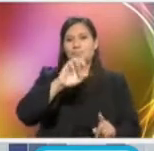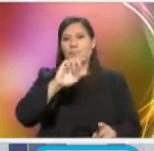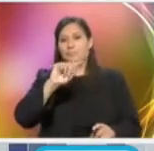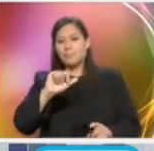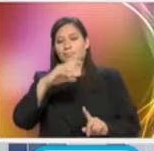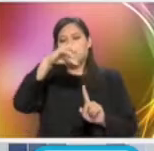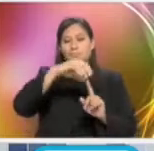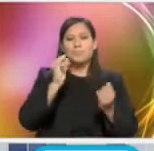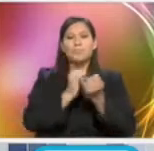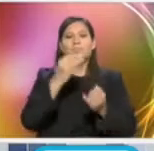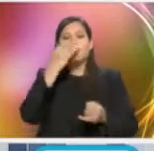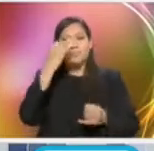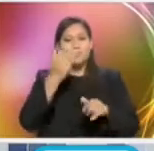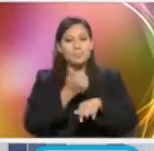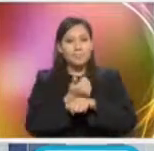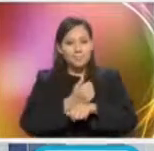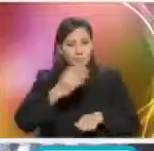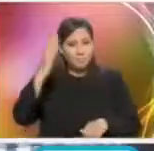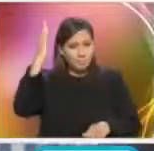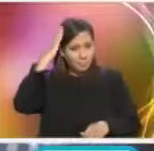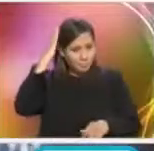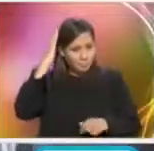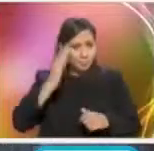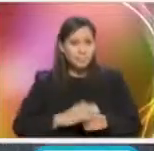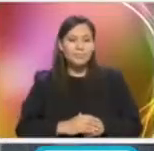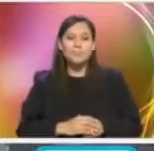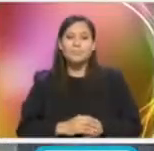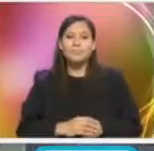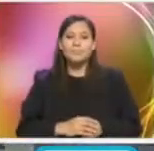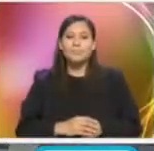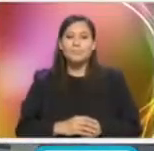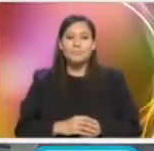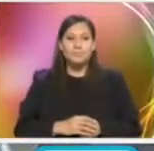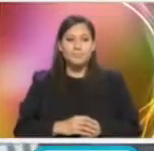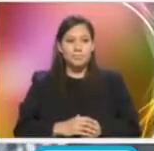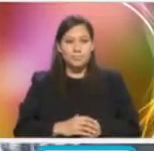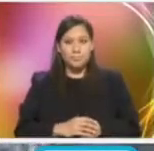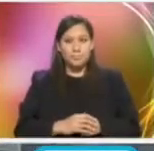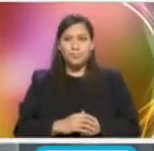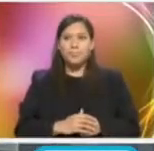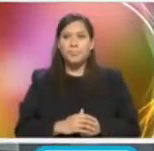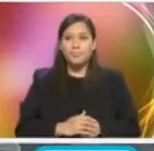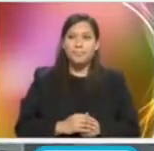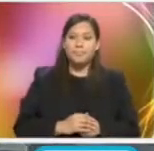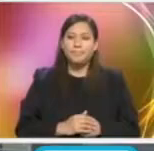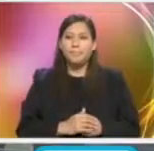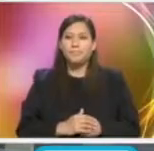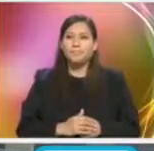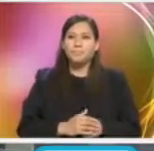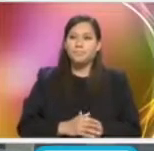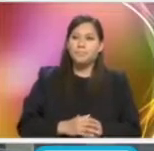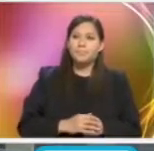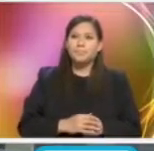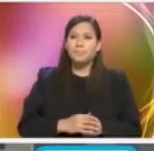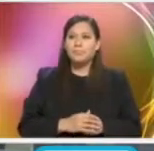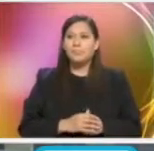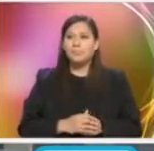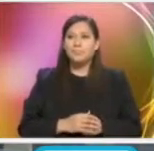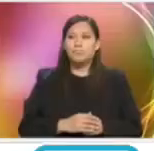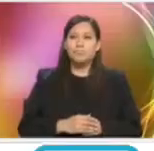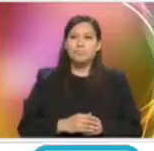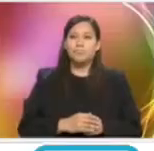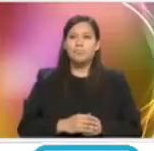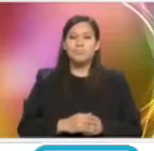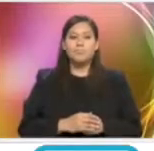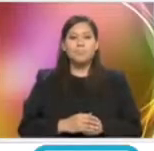flor de calabaza, ¿no? Sí. Oye, esta sopa es como de las que se preparan en ciertos lugares. Sí, como de la donde